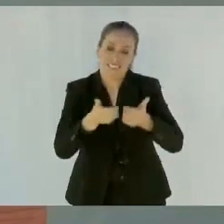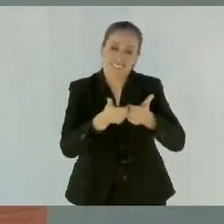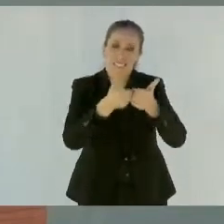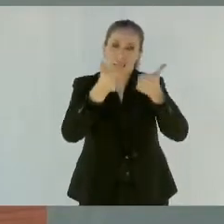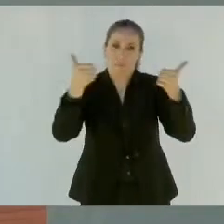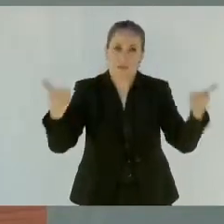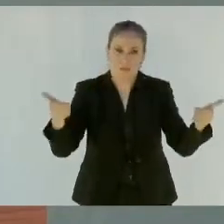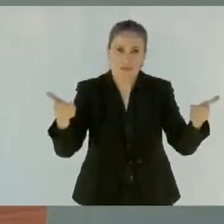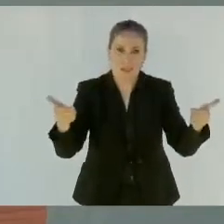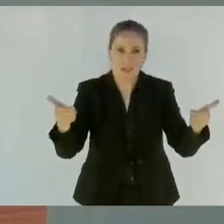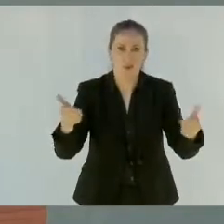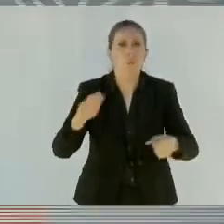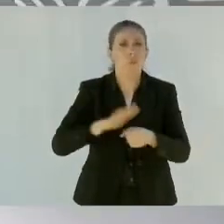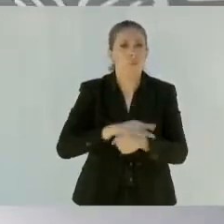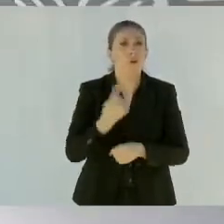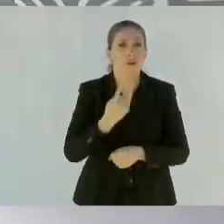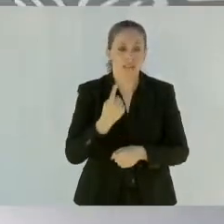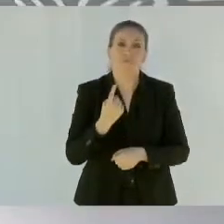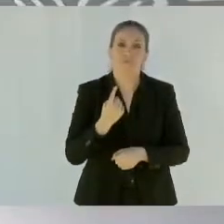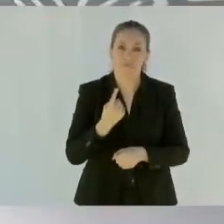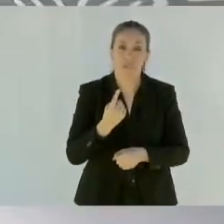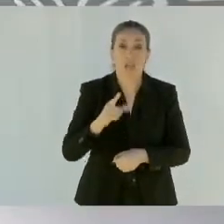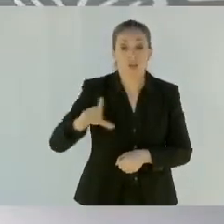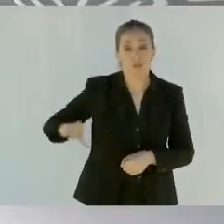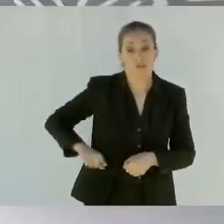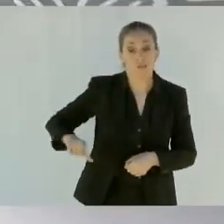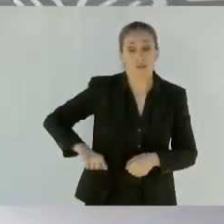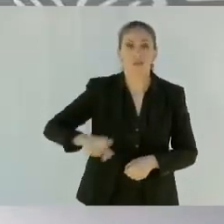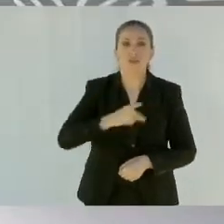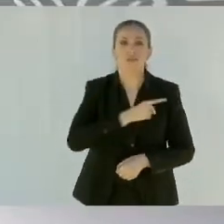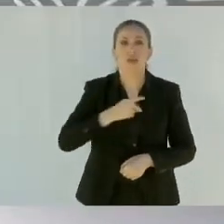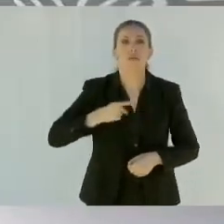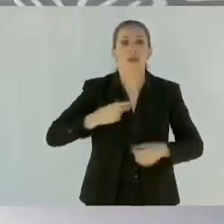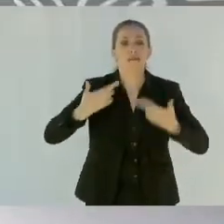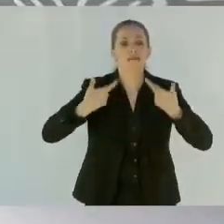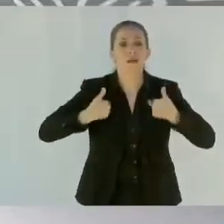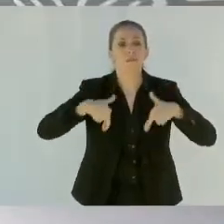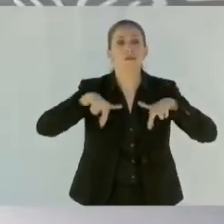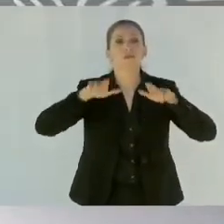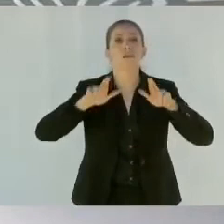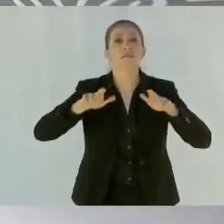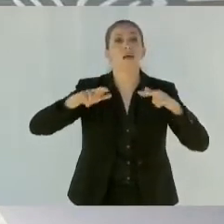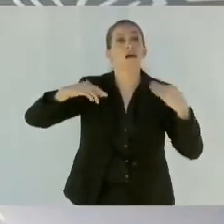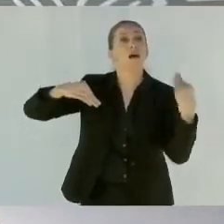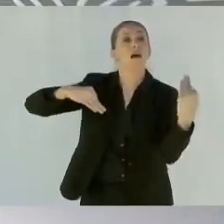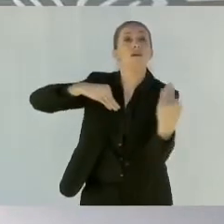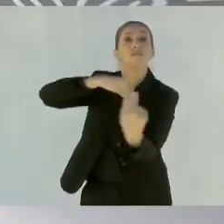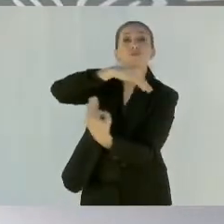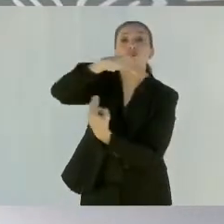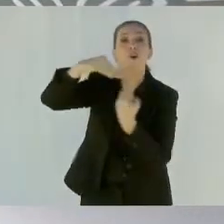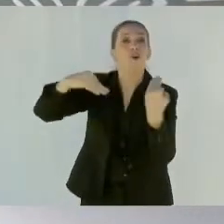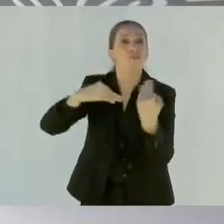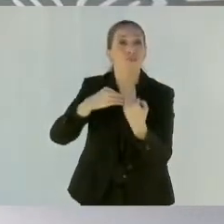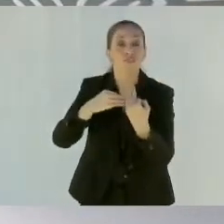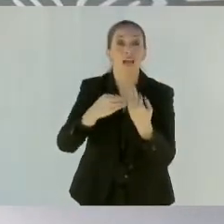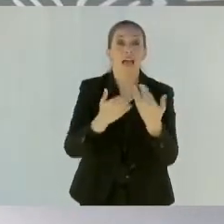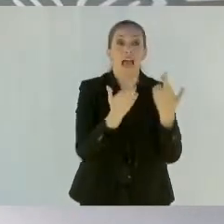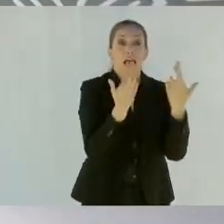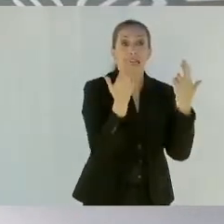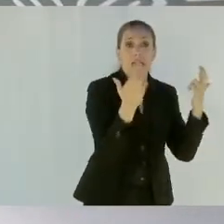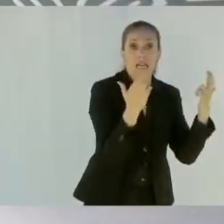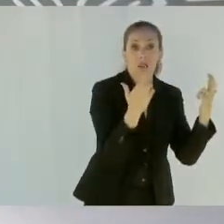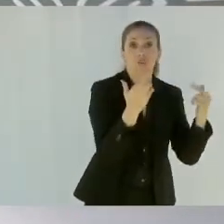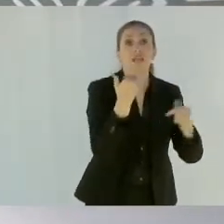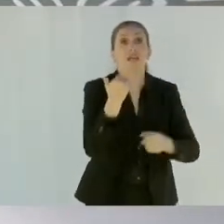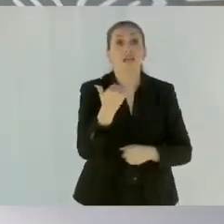a todos, a ricos y a pobres, que no esté el gobierno al servicio de una